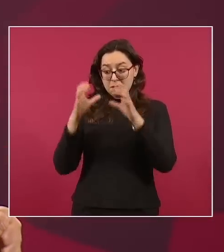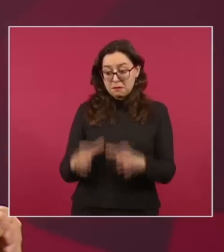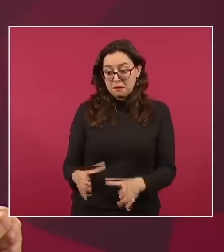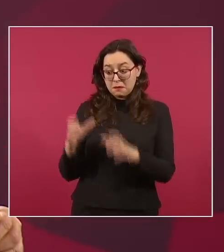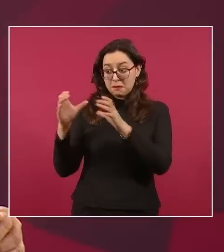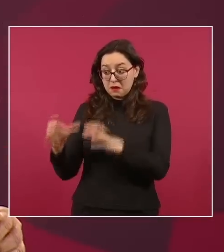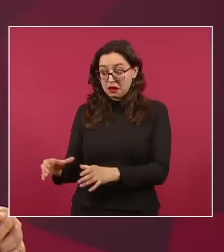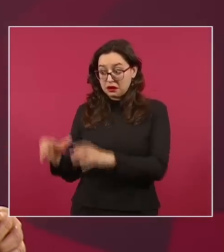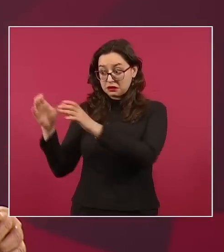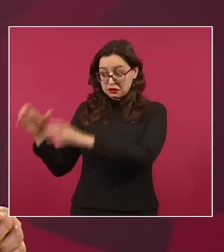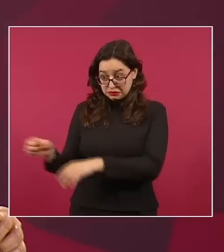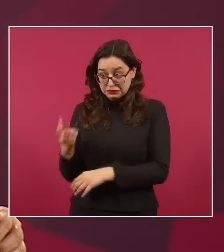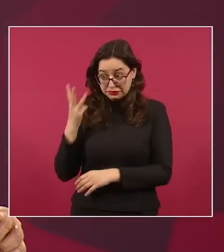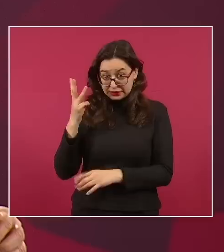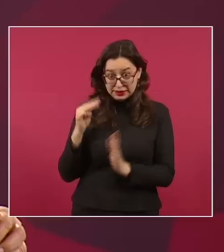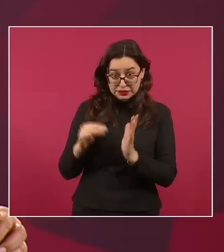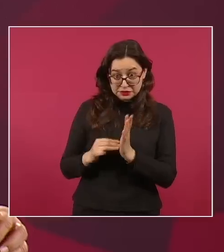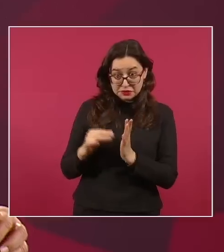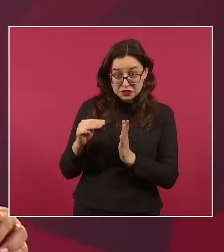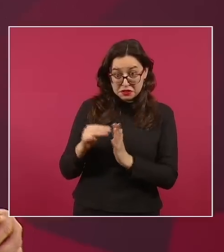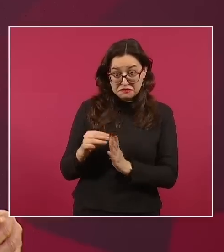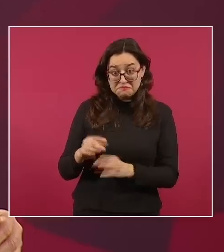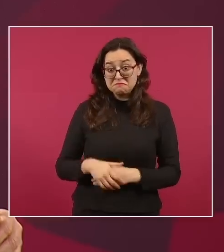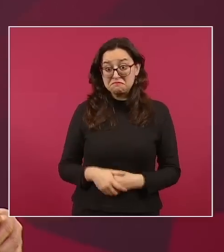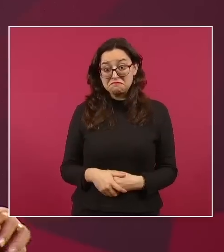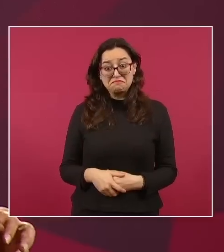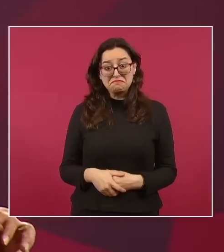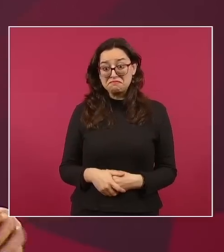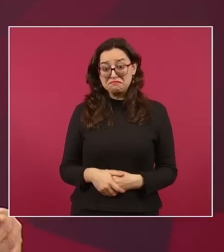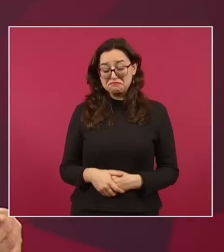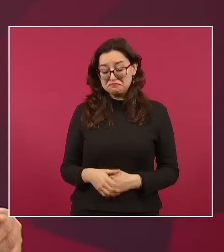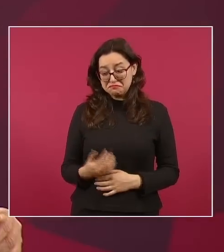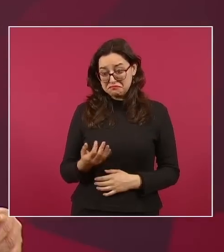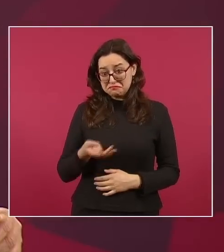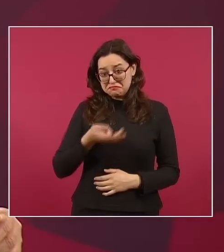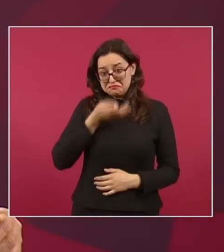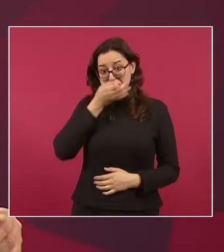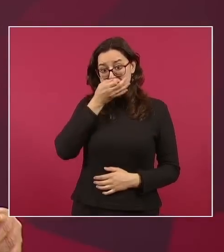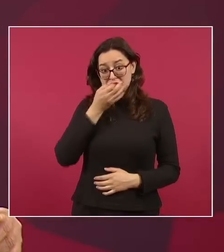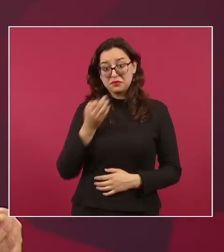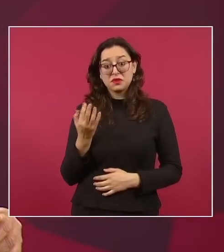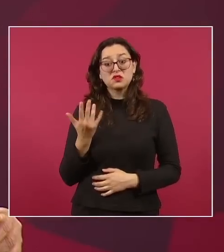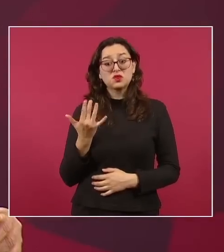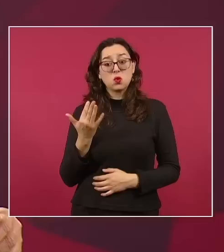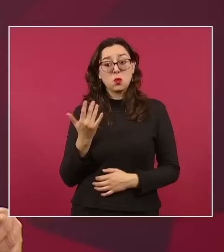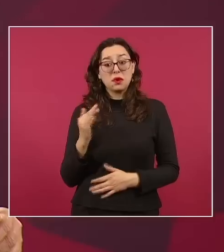estas empresas no pasa de 50,000 barriles.